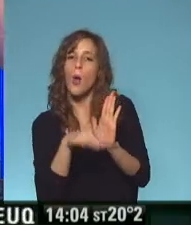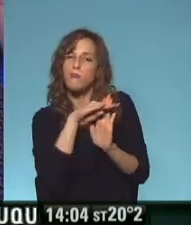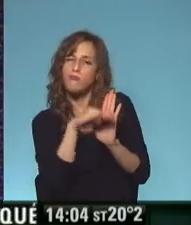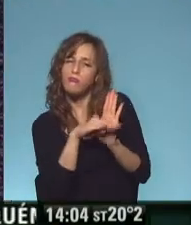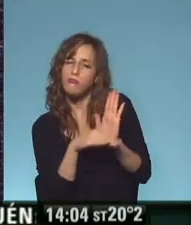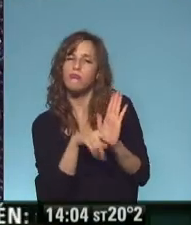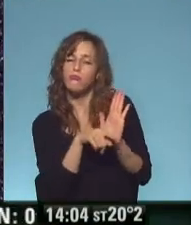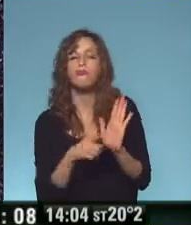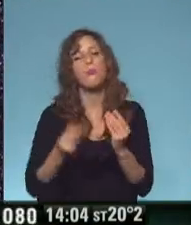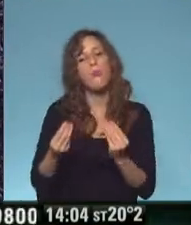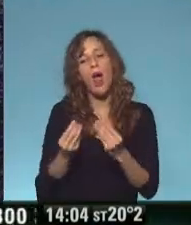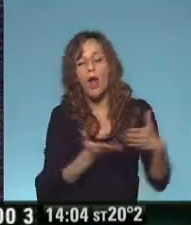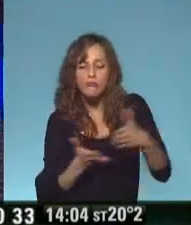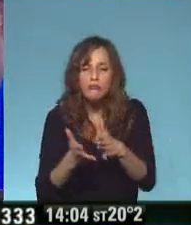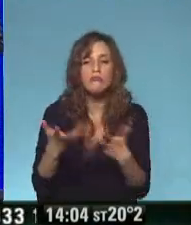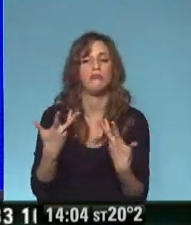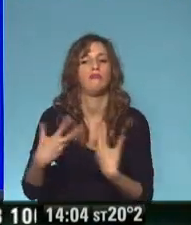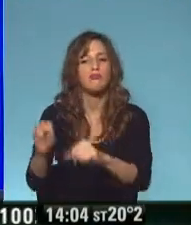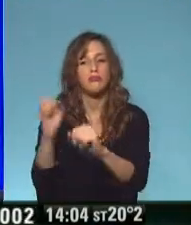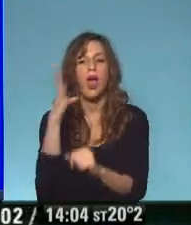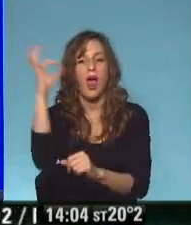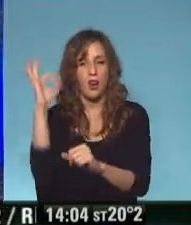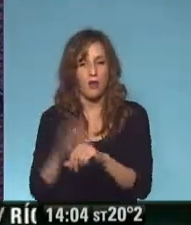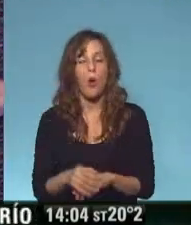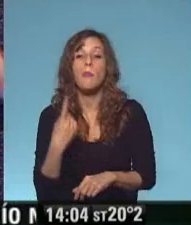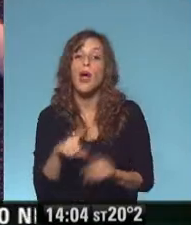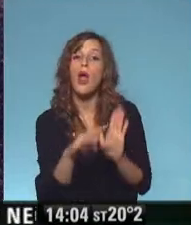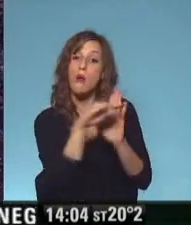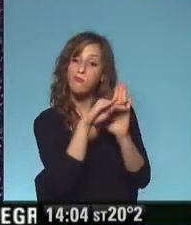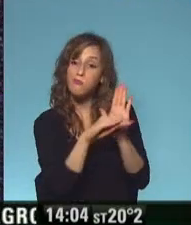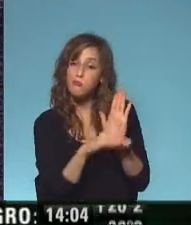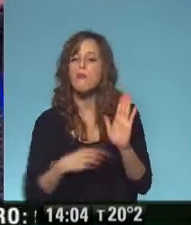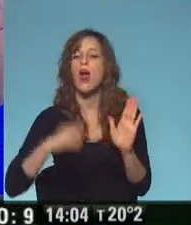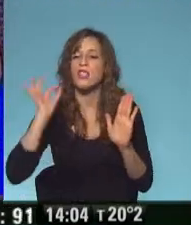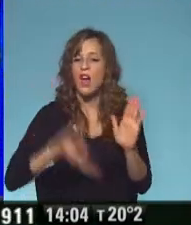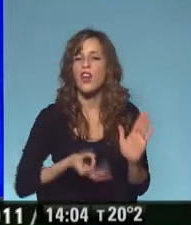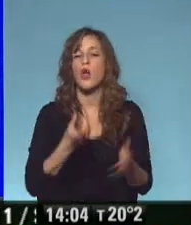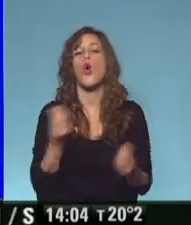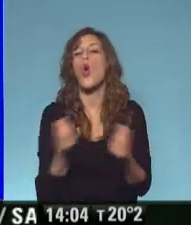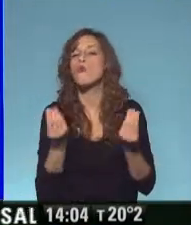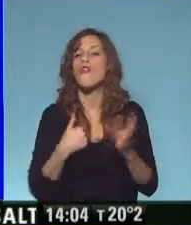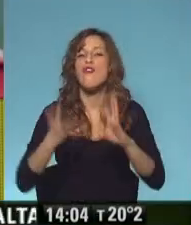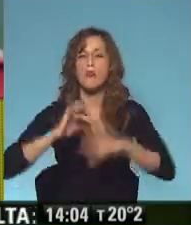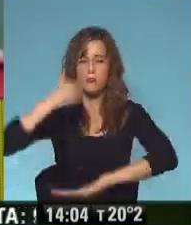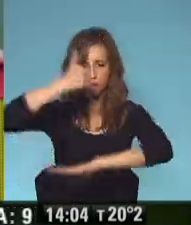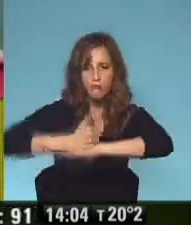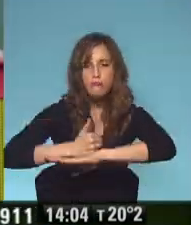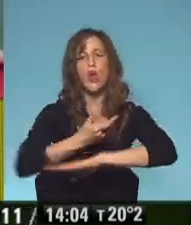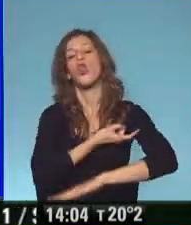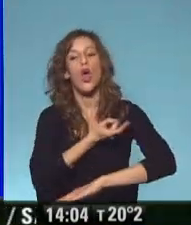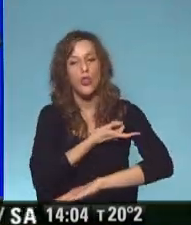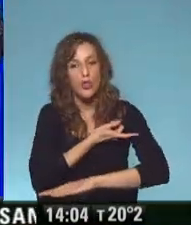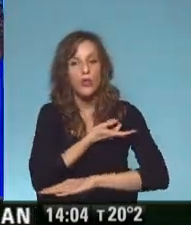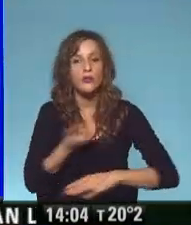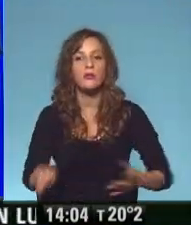tesoro. Pero básicamente las instrucciones eran para ubicarnos en el espacio, ¿no? Y tomábamos puntos de referencia que fueran fijos. ¡Fue bien mala! Por